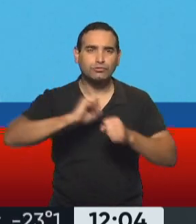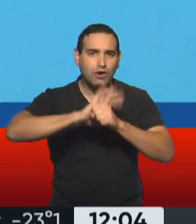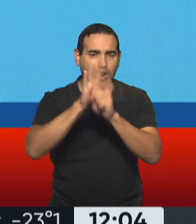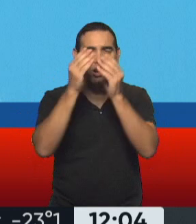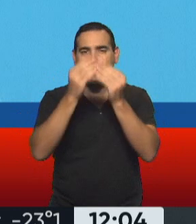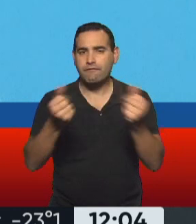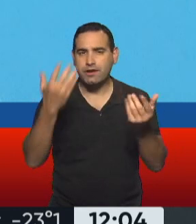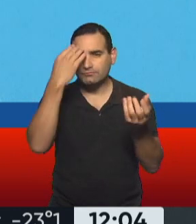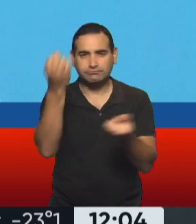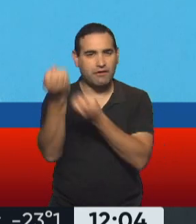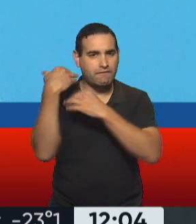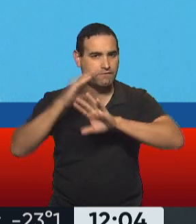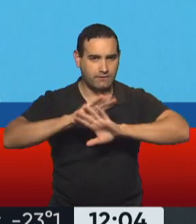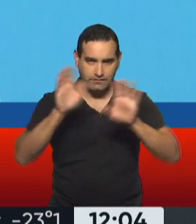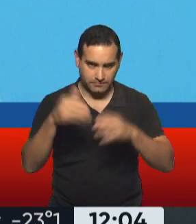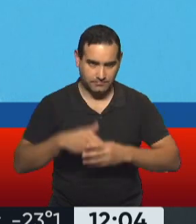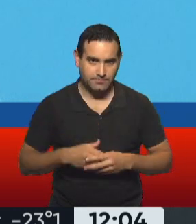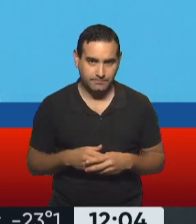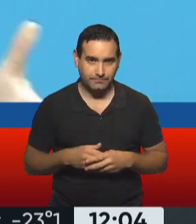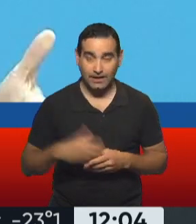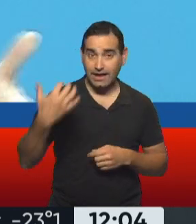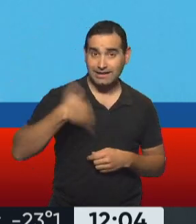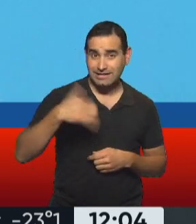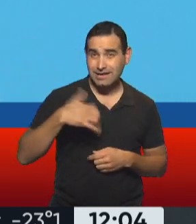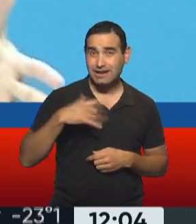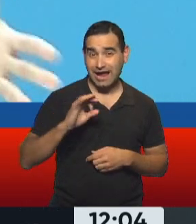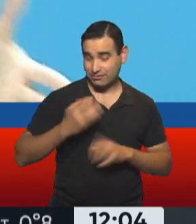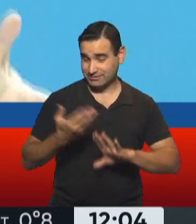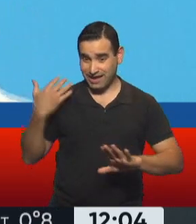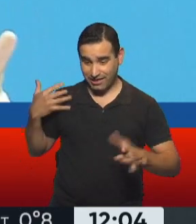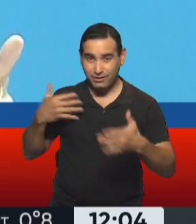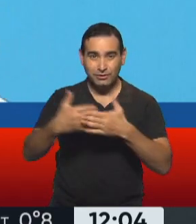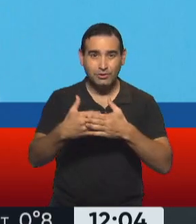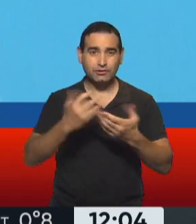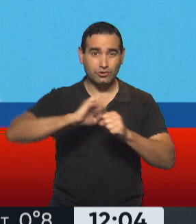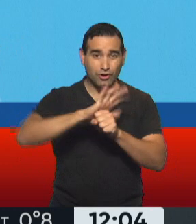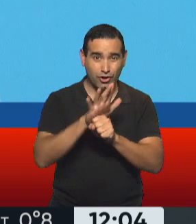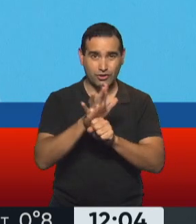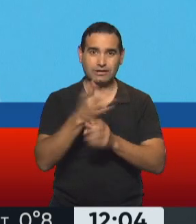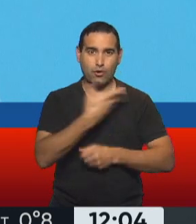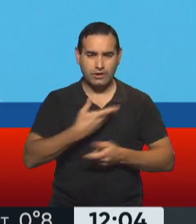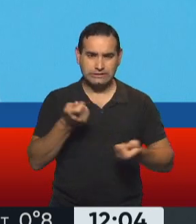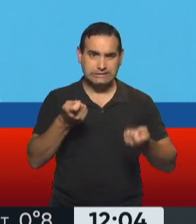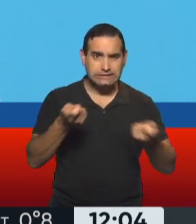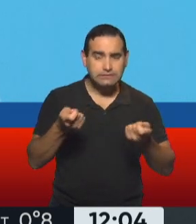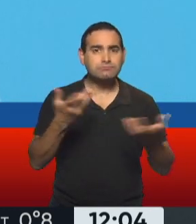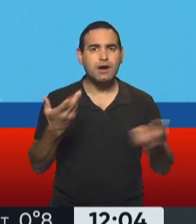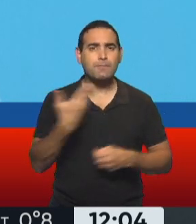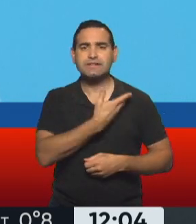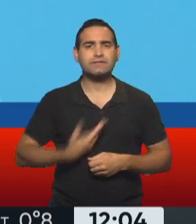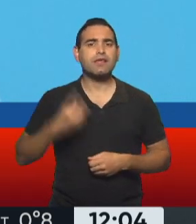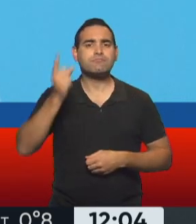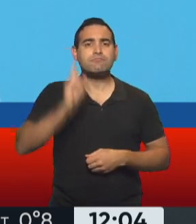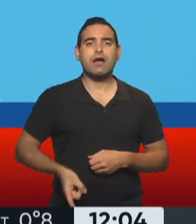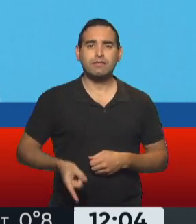la página de la pesadilla de la pandemia. La Argentina durante el año pasado, mientras gestionaba la pandemia, la instrucción del presidente fue